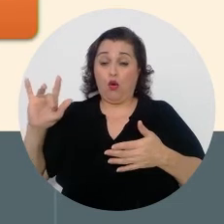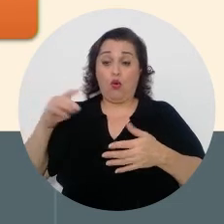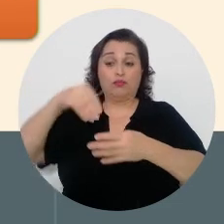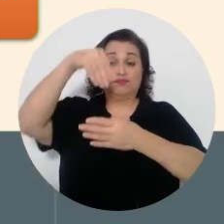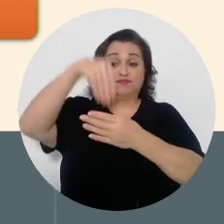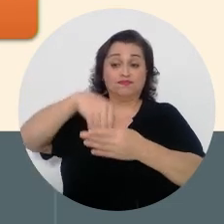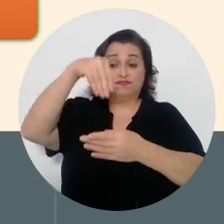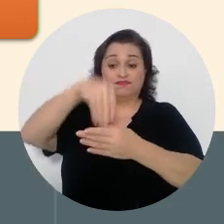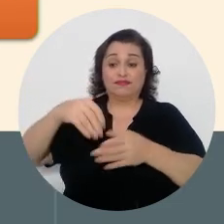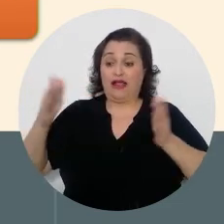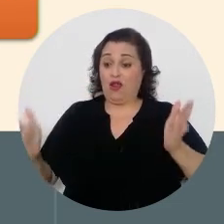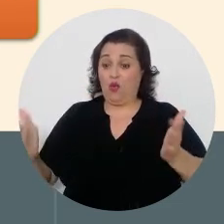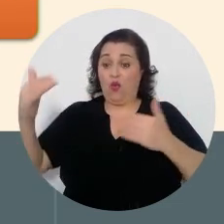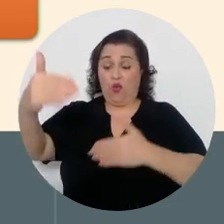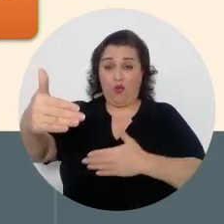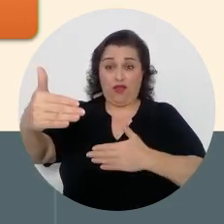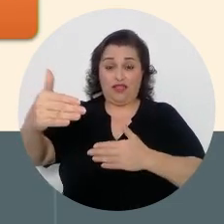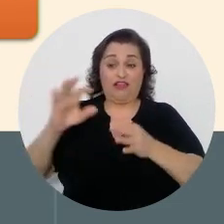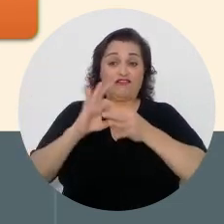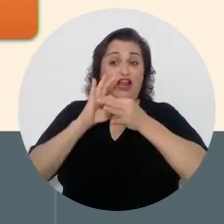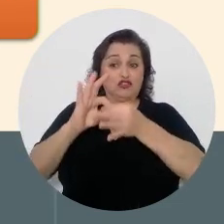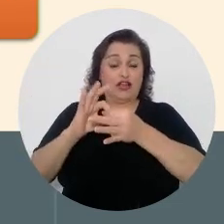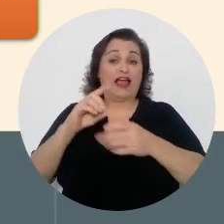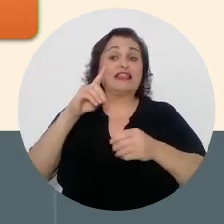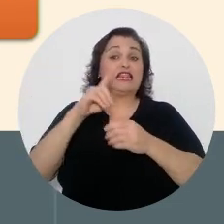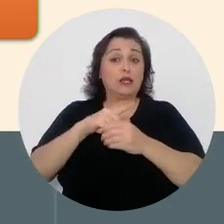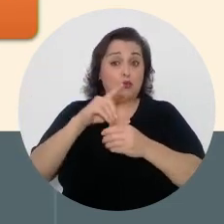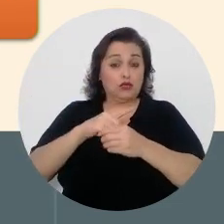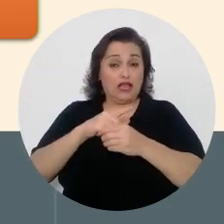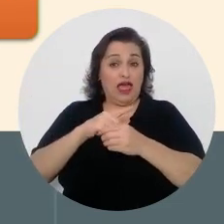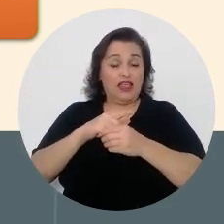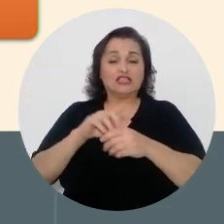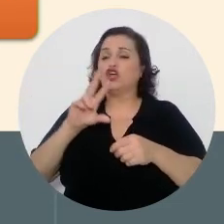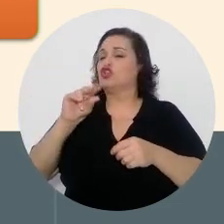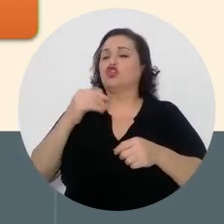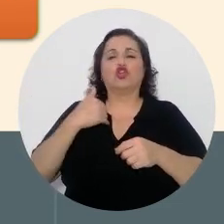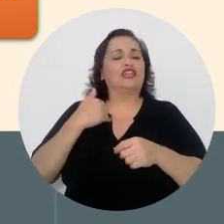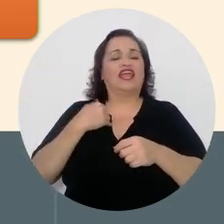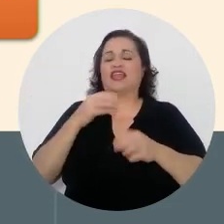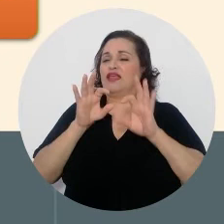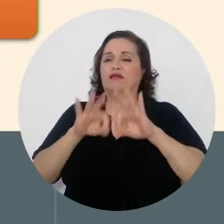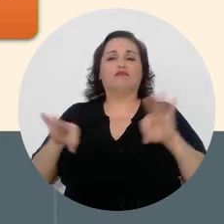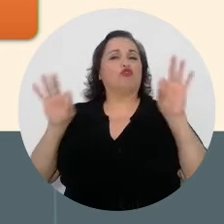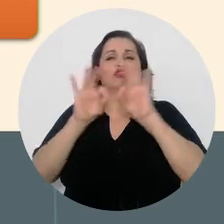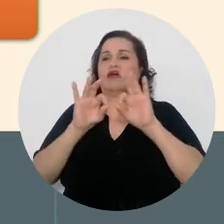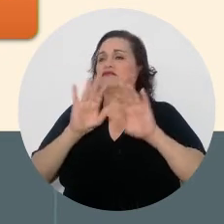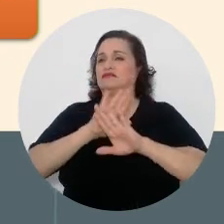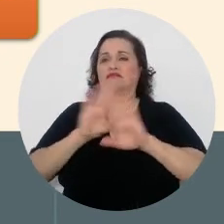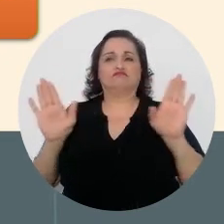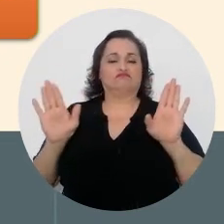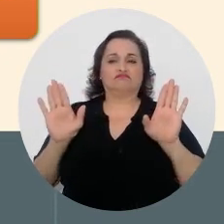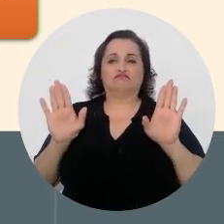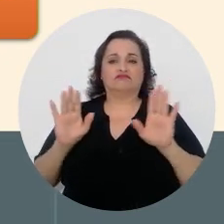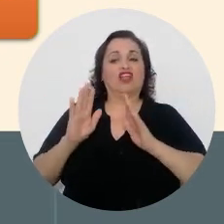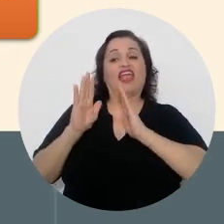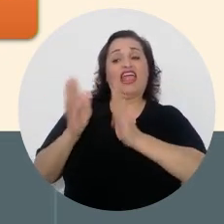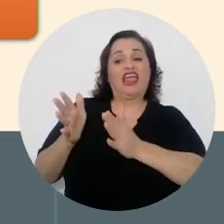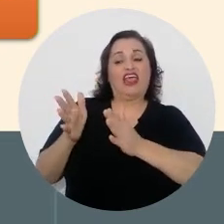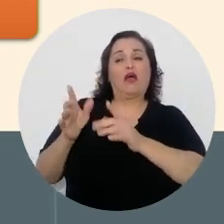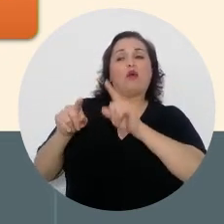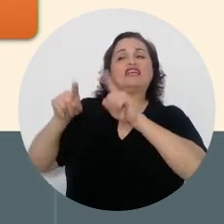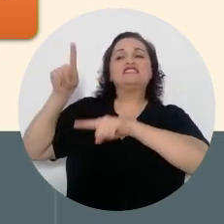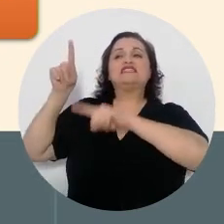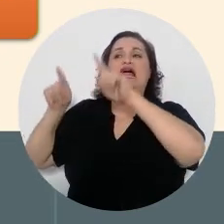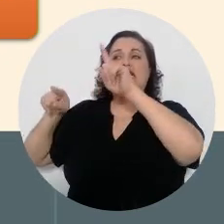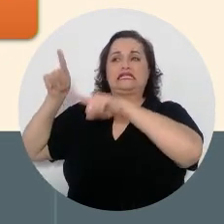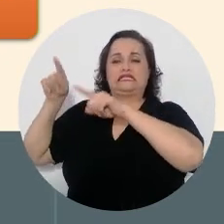se depositan en la urna relacionada a los diputados no tienen ningún peso. solo quedan como